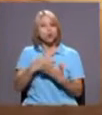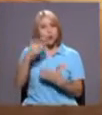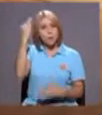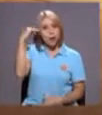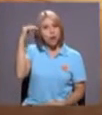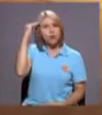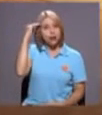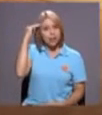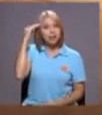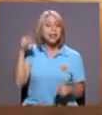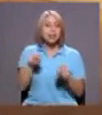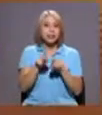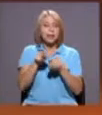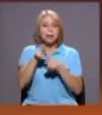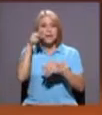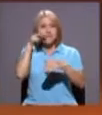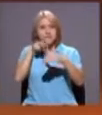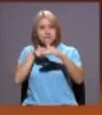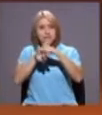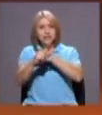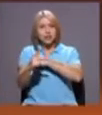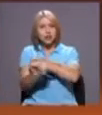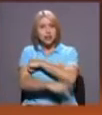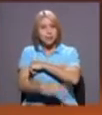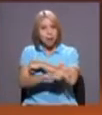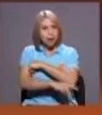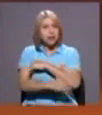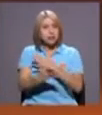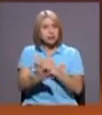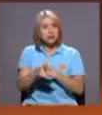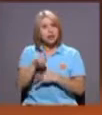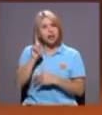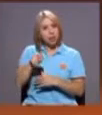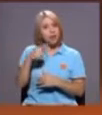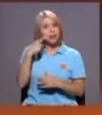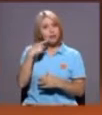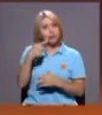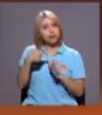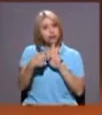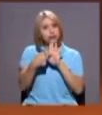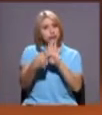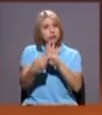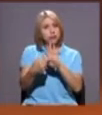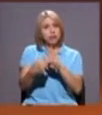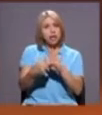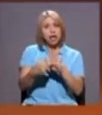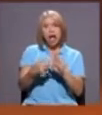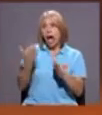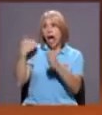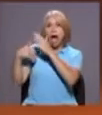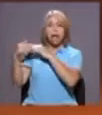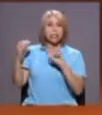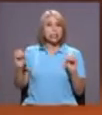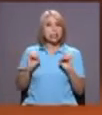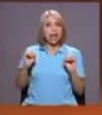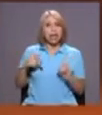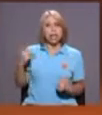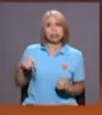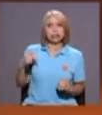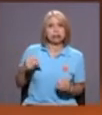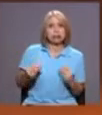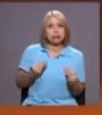del presidente Alvarado que vale la pena destacarse. Es un riesgo que nadie se atrevía a correr, pero